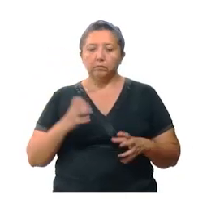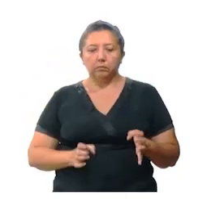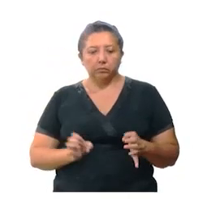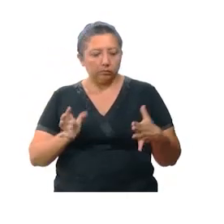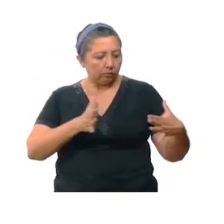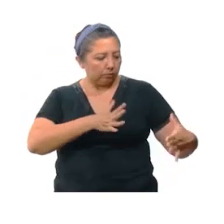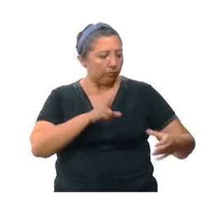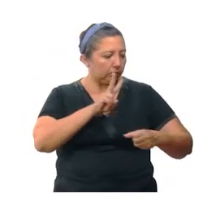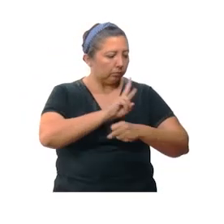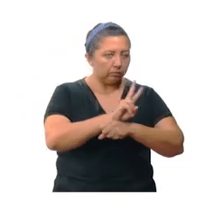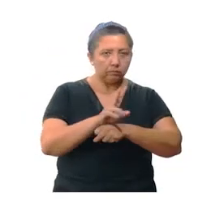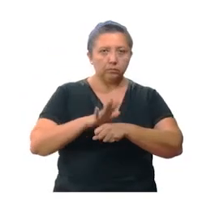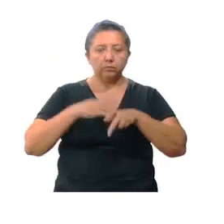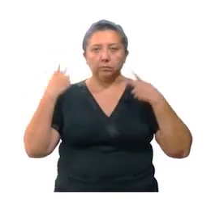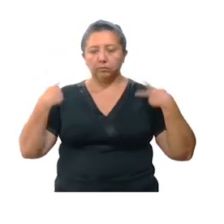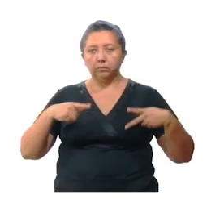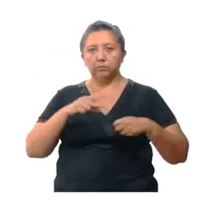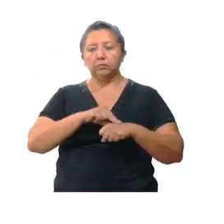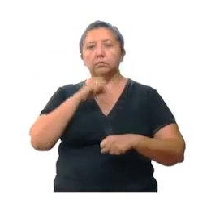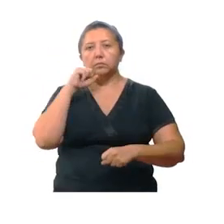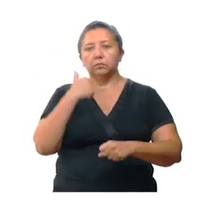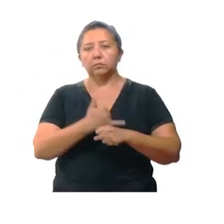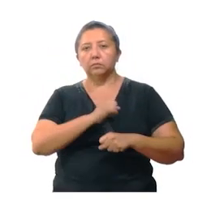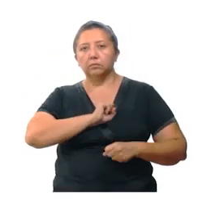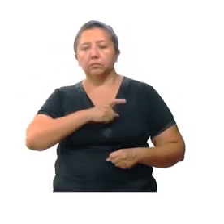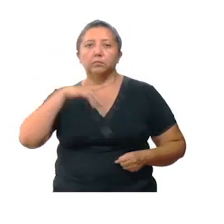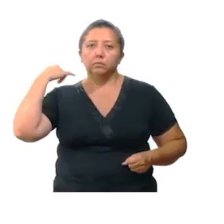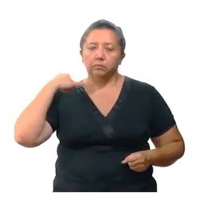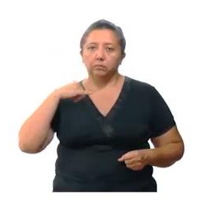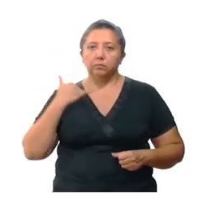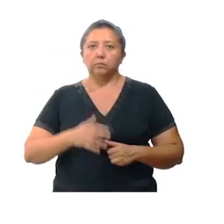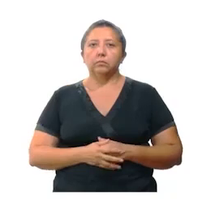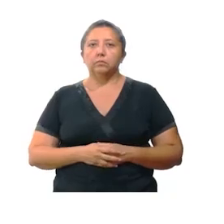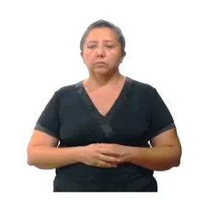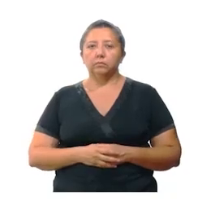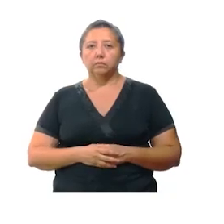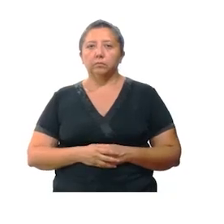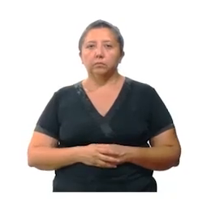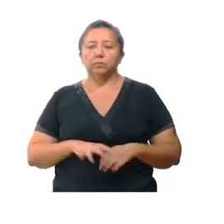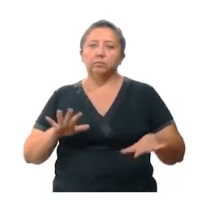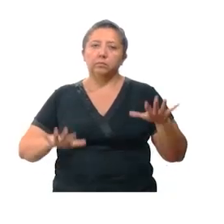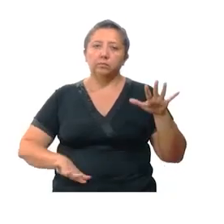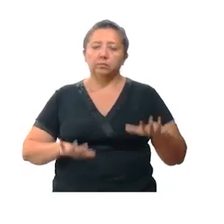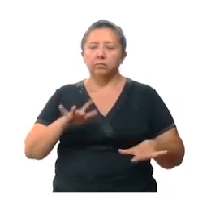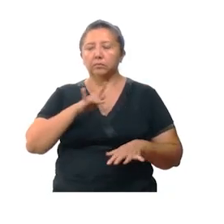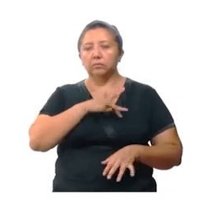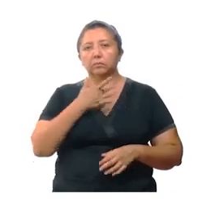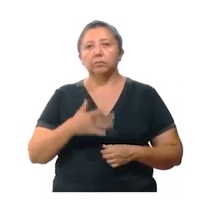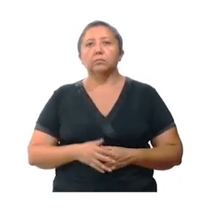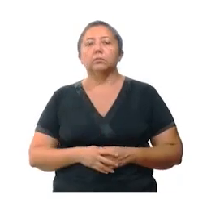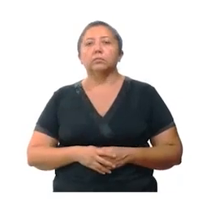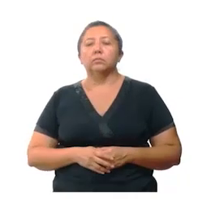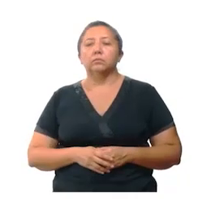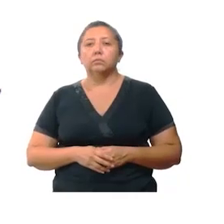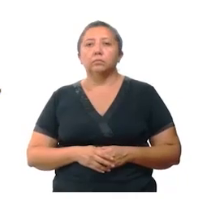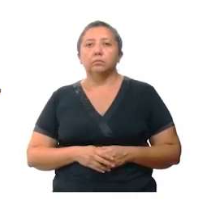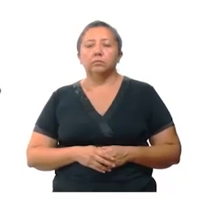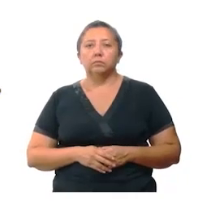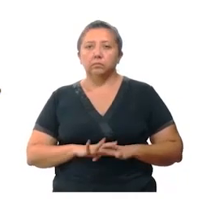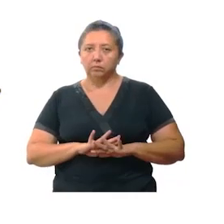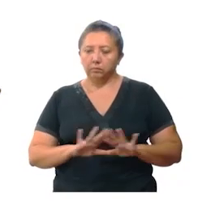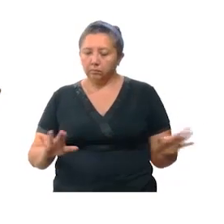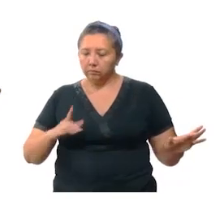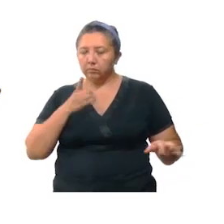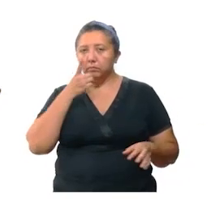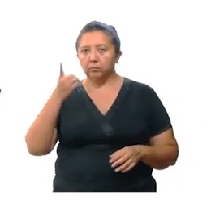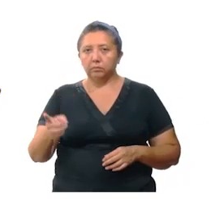están estables, aislados y monitoreados por personal médico de la Secretaría de Salud de Yucatán. Presentan síntomas leves.